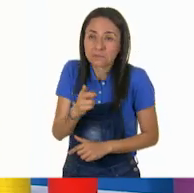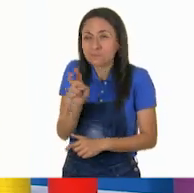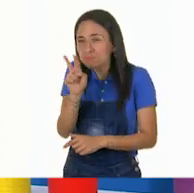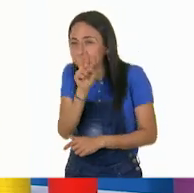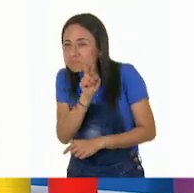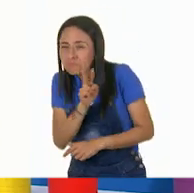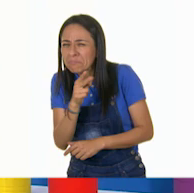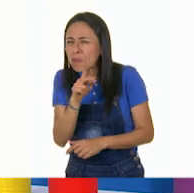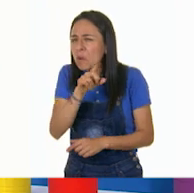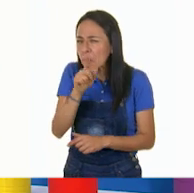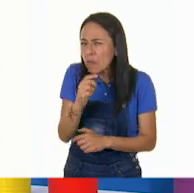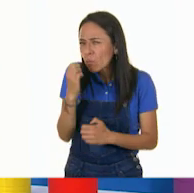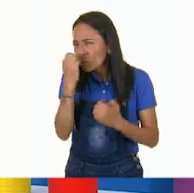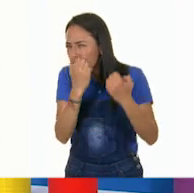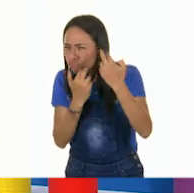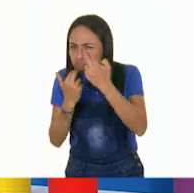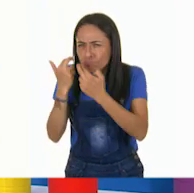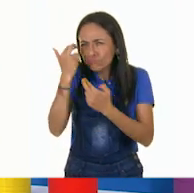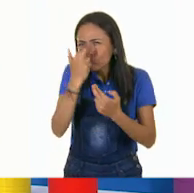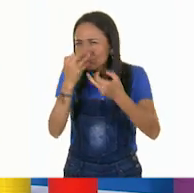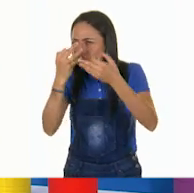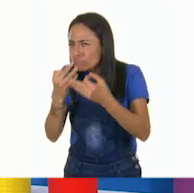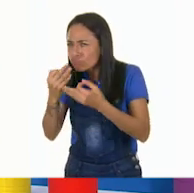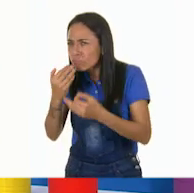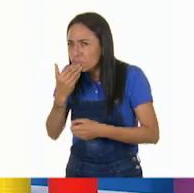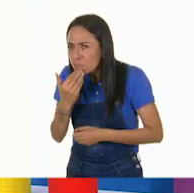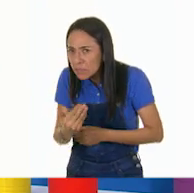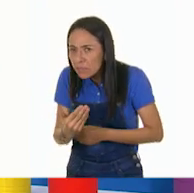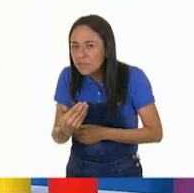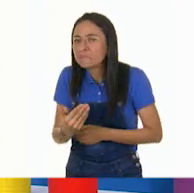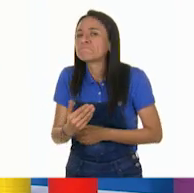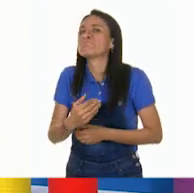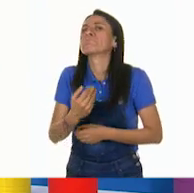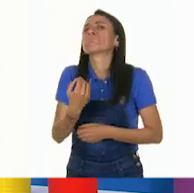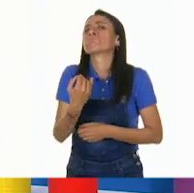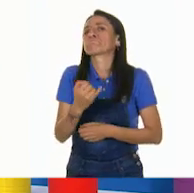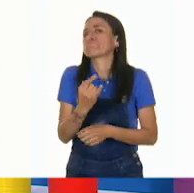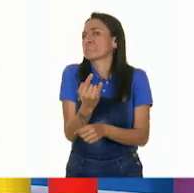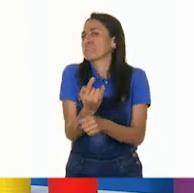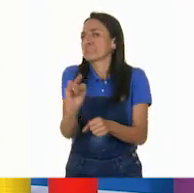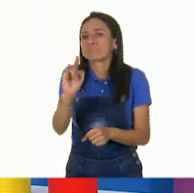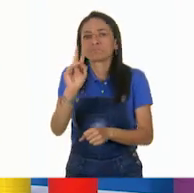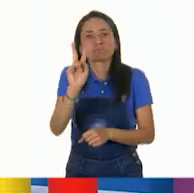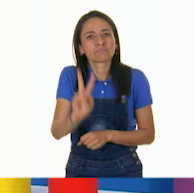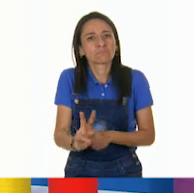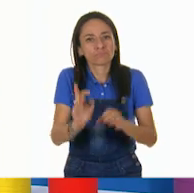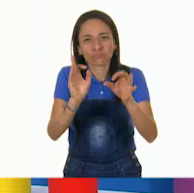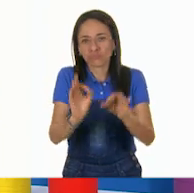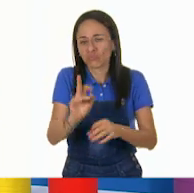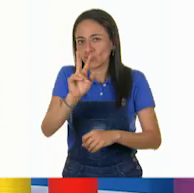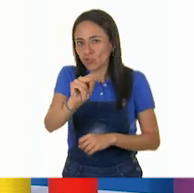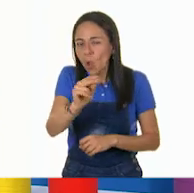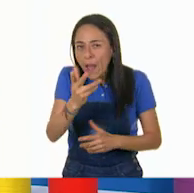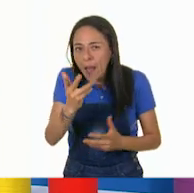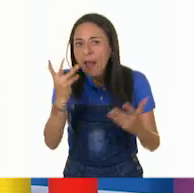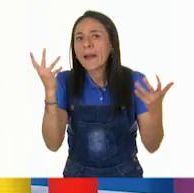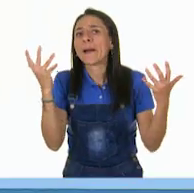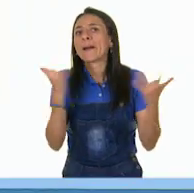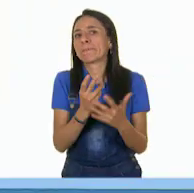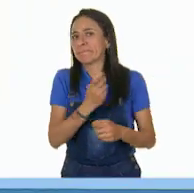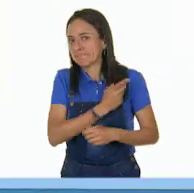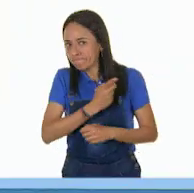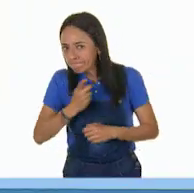atenta pues observamos que eso no es cierto así que aquí ya tenemos algo que debemos considerar con mucho cuidado